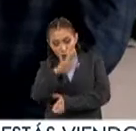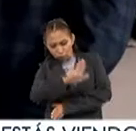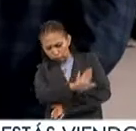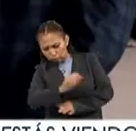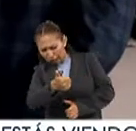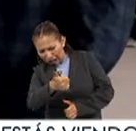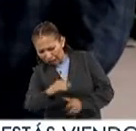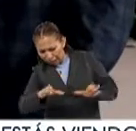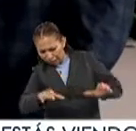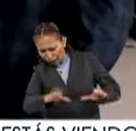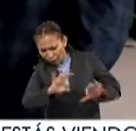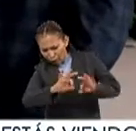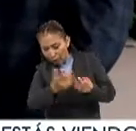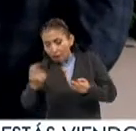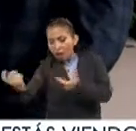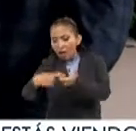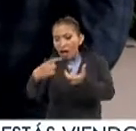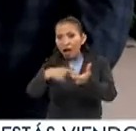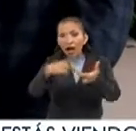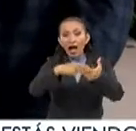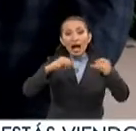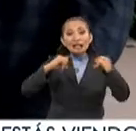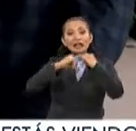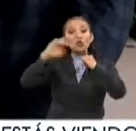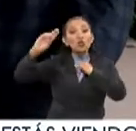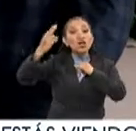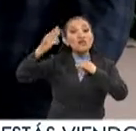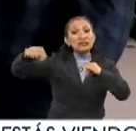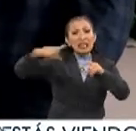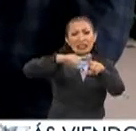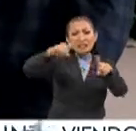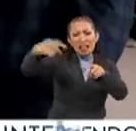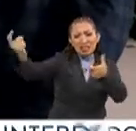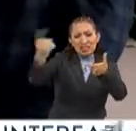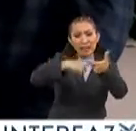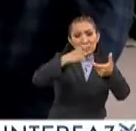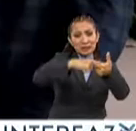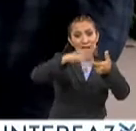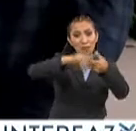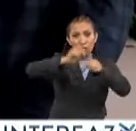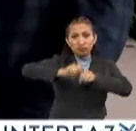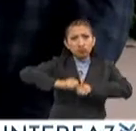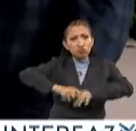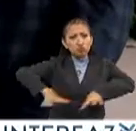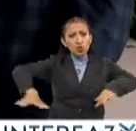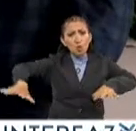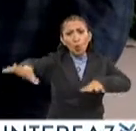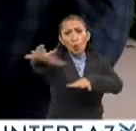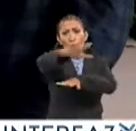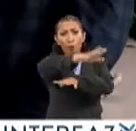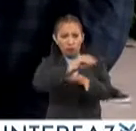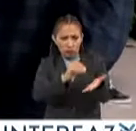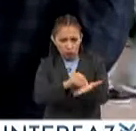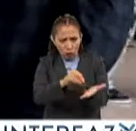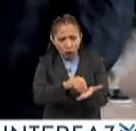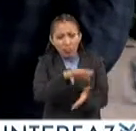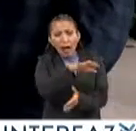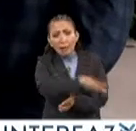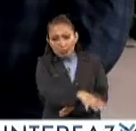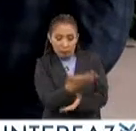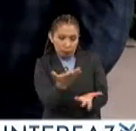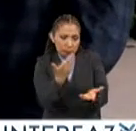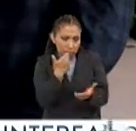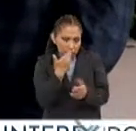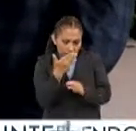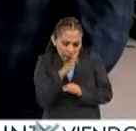características agrupa instituciones de educación superior y que por su alcance, pues todavía, y en el buen sentido